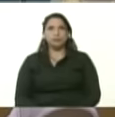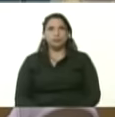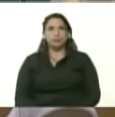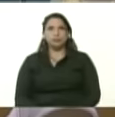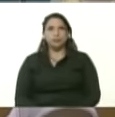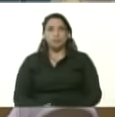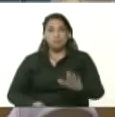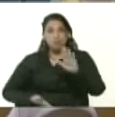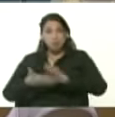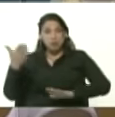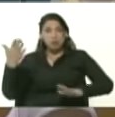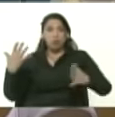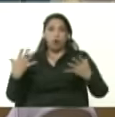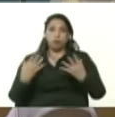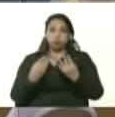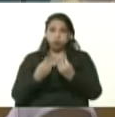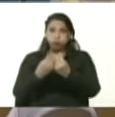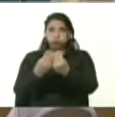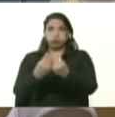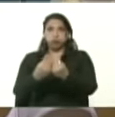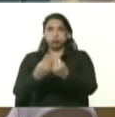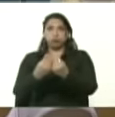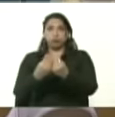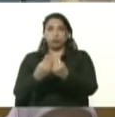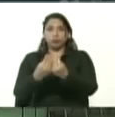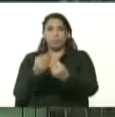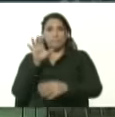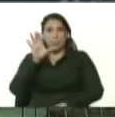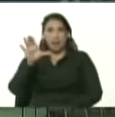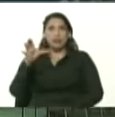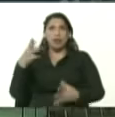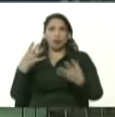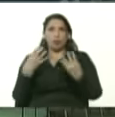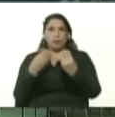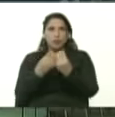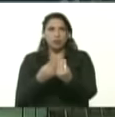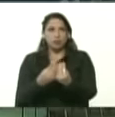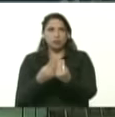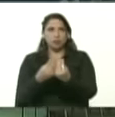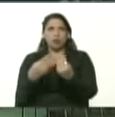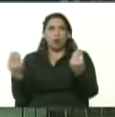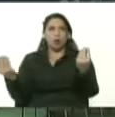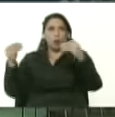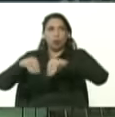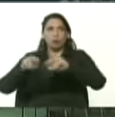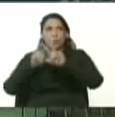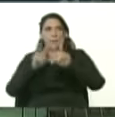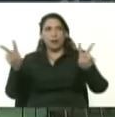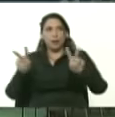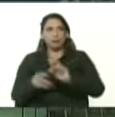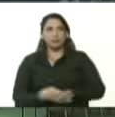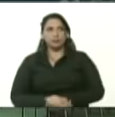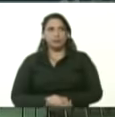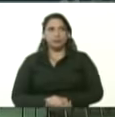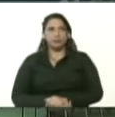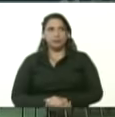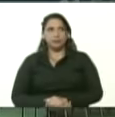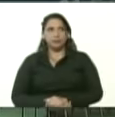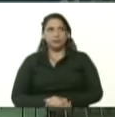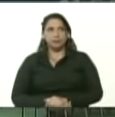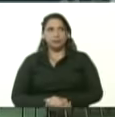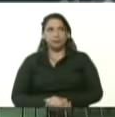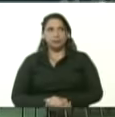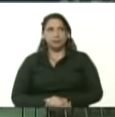fuimos acompañantes, país acompañante, de unos acuerdos de paz que recibieron la bendición de